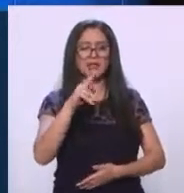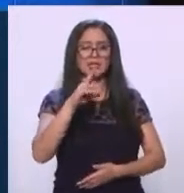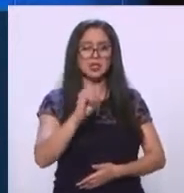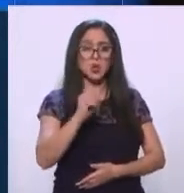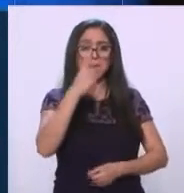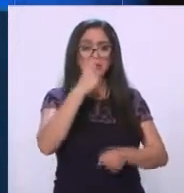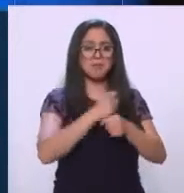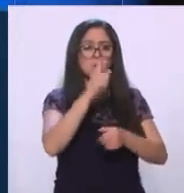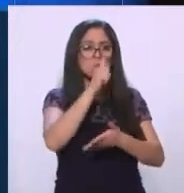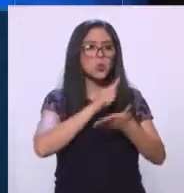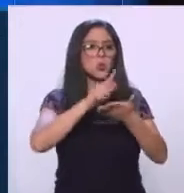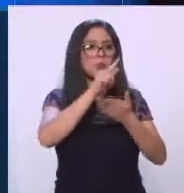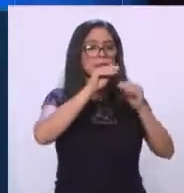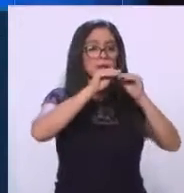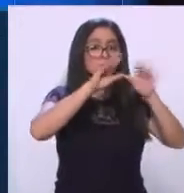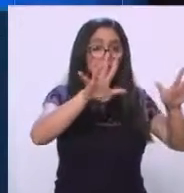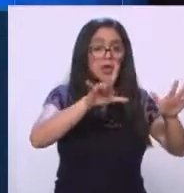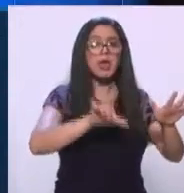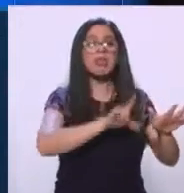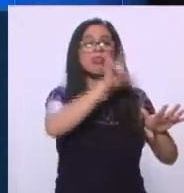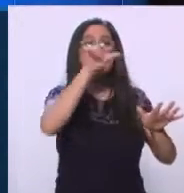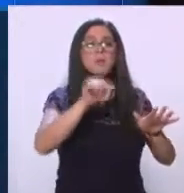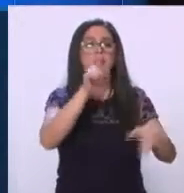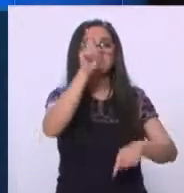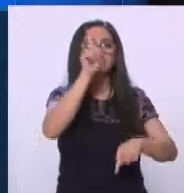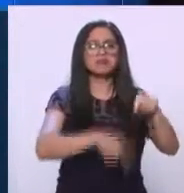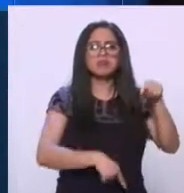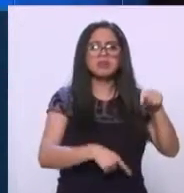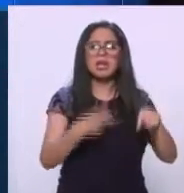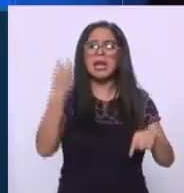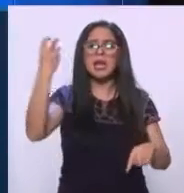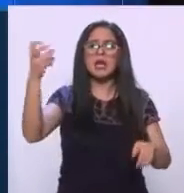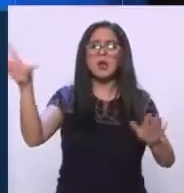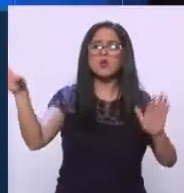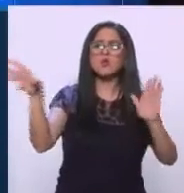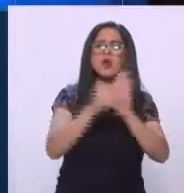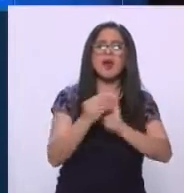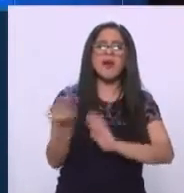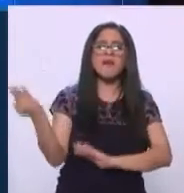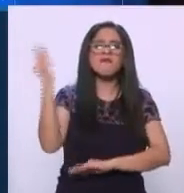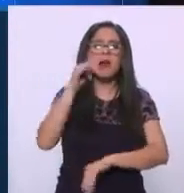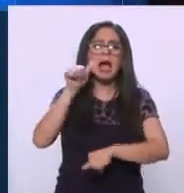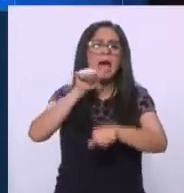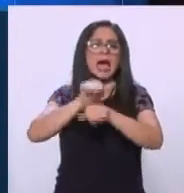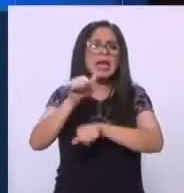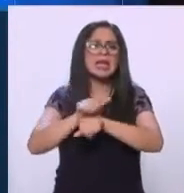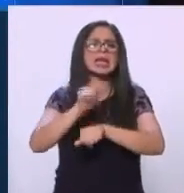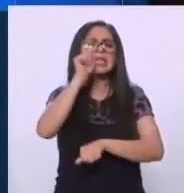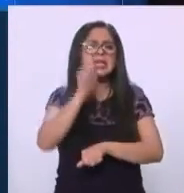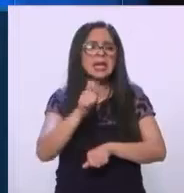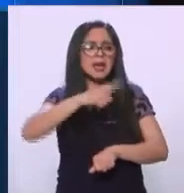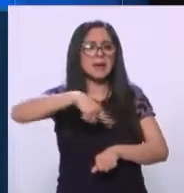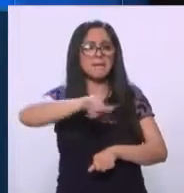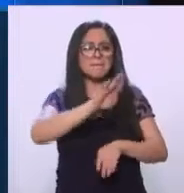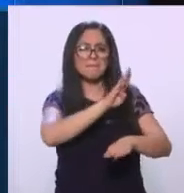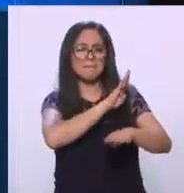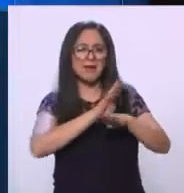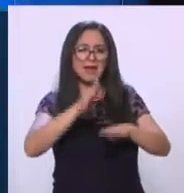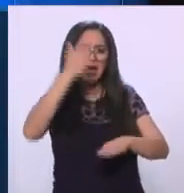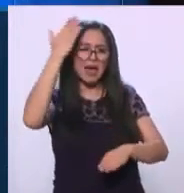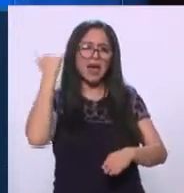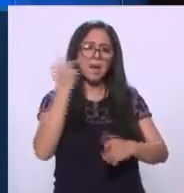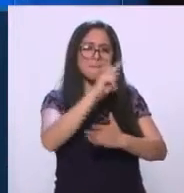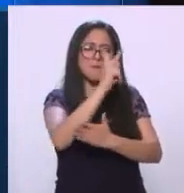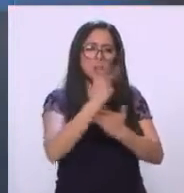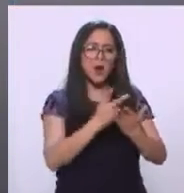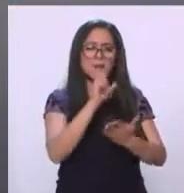horas, pero él reproducía una noticia falsa de Argentina, en la que supuestamente los beneficiarios de los programas sociales de